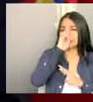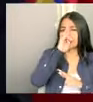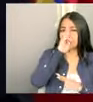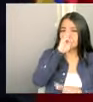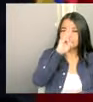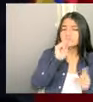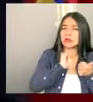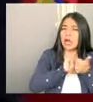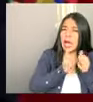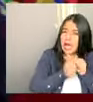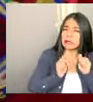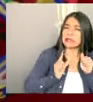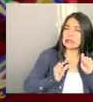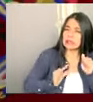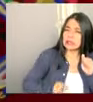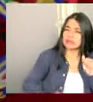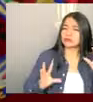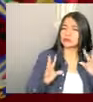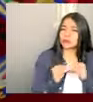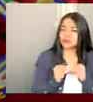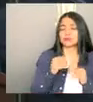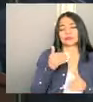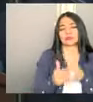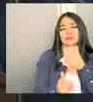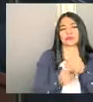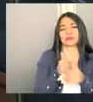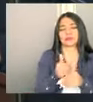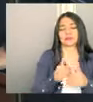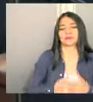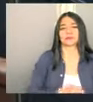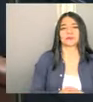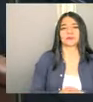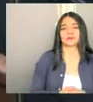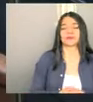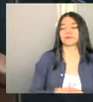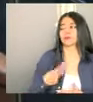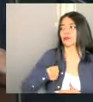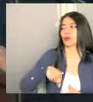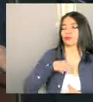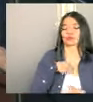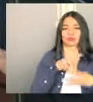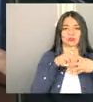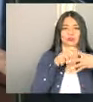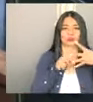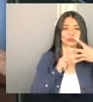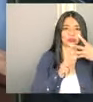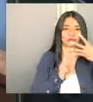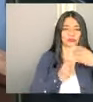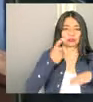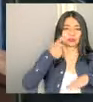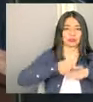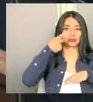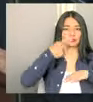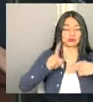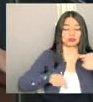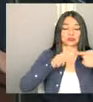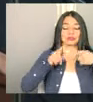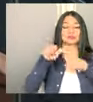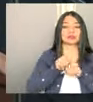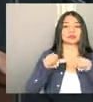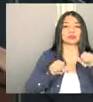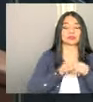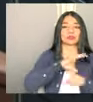previstos con la operadora. Nosotros vamos a hacer 4 cosas de manera concreta. La primera es administrar el